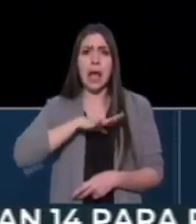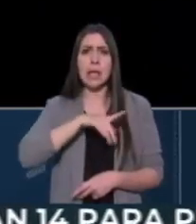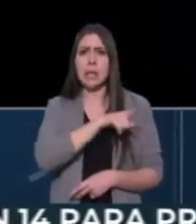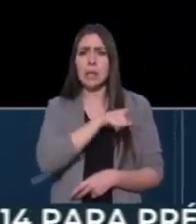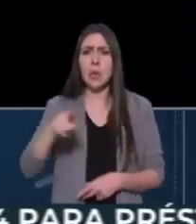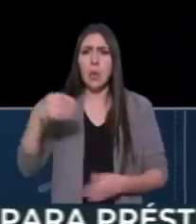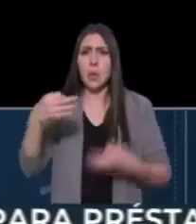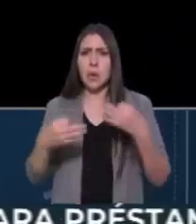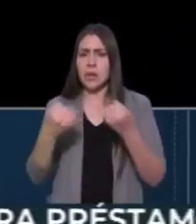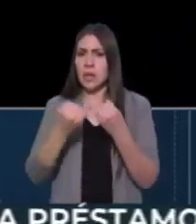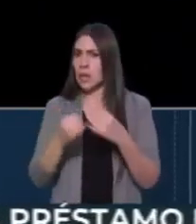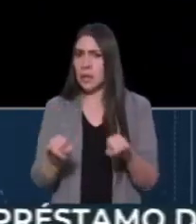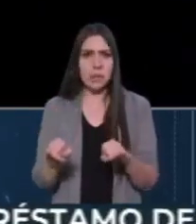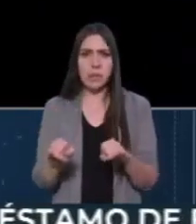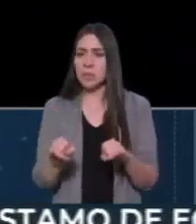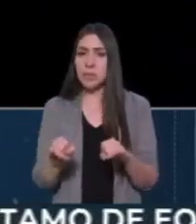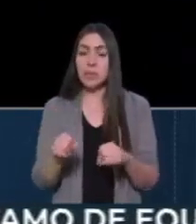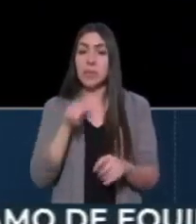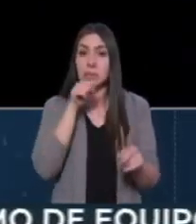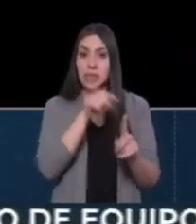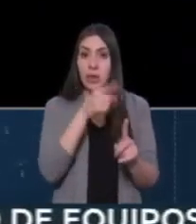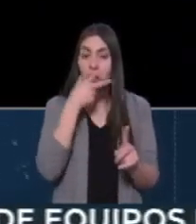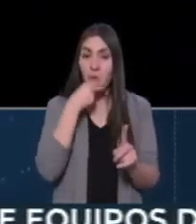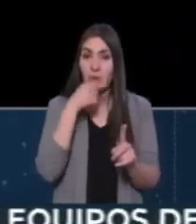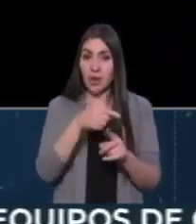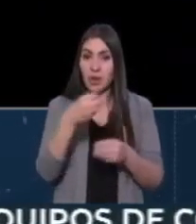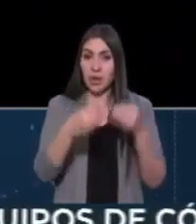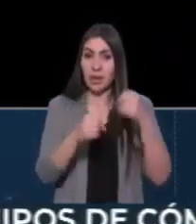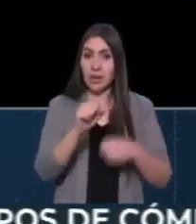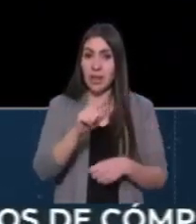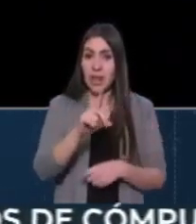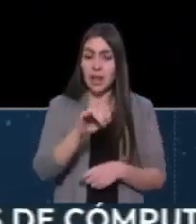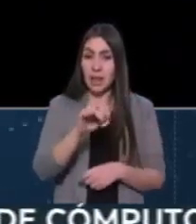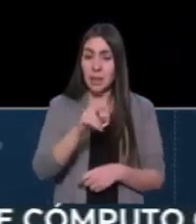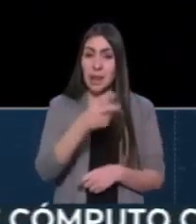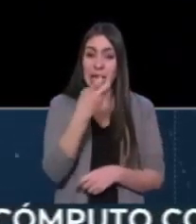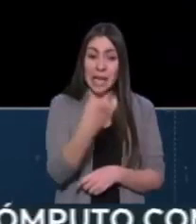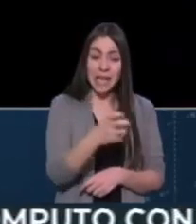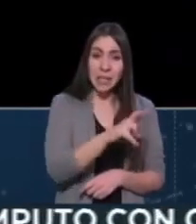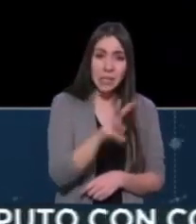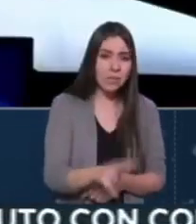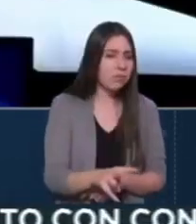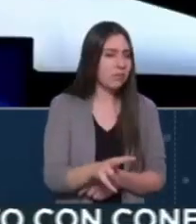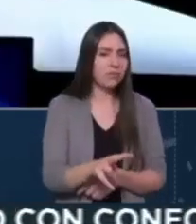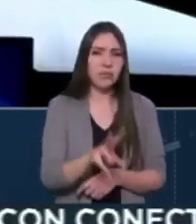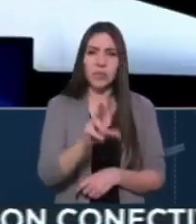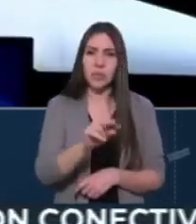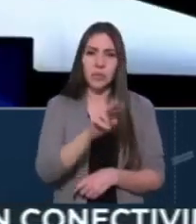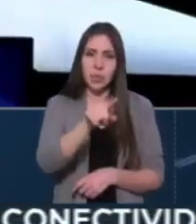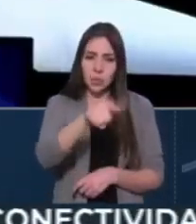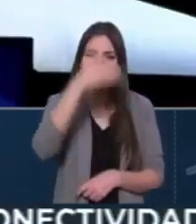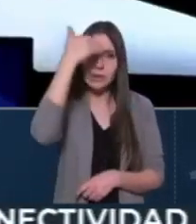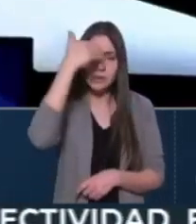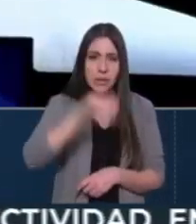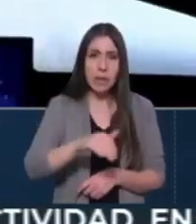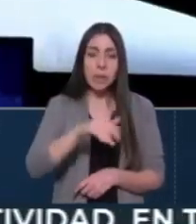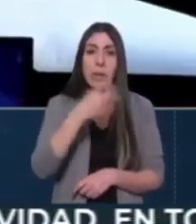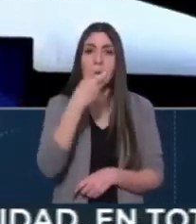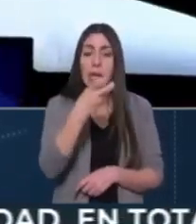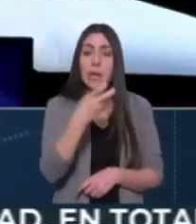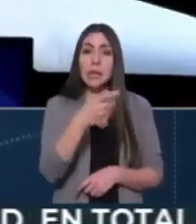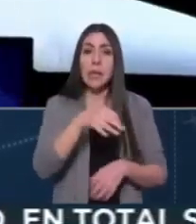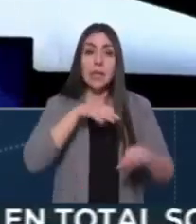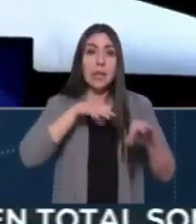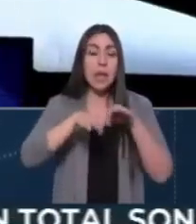jueces. Usted, señor Saldívar, sabe muy bien que eso no es real, que eso no es cierto, que no actúan de forma